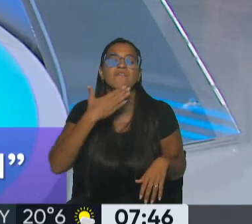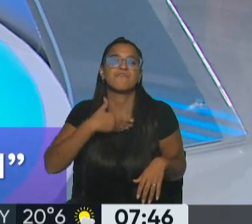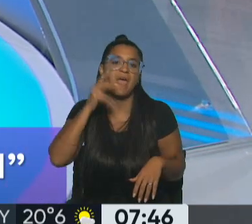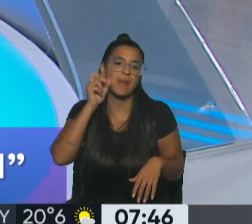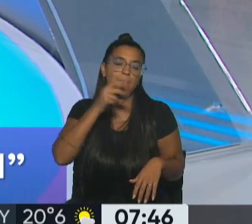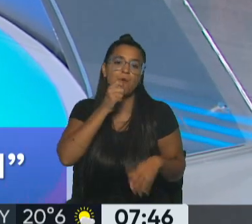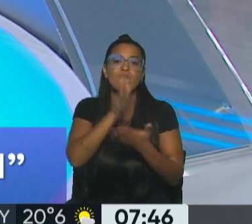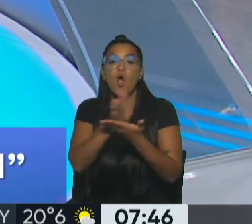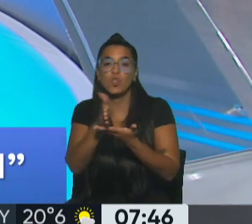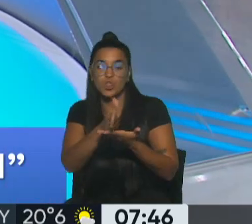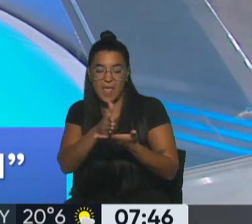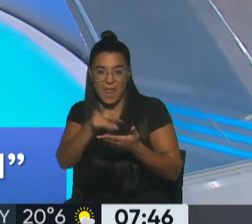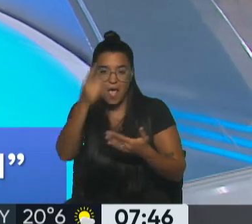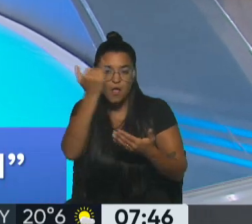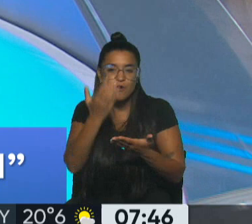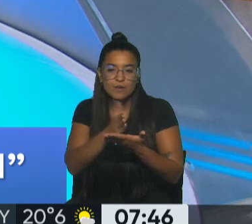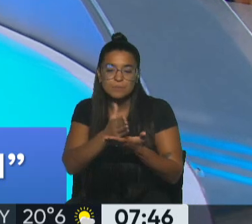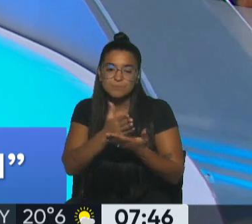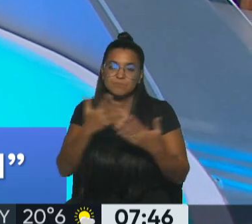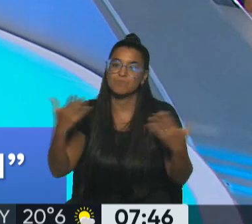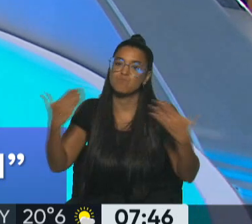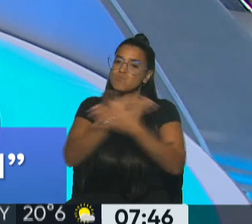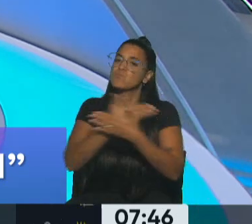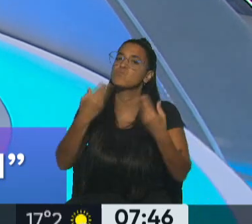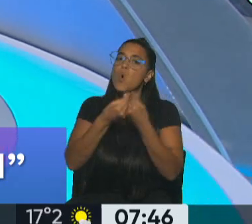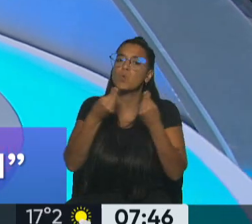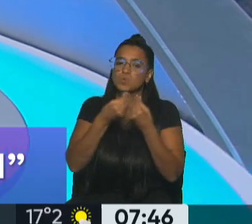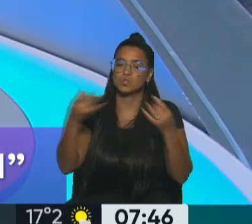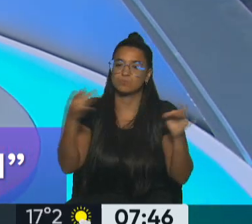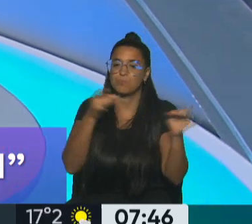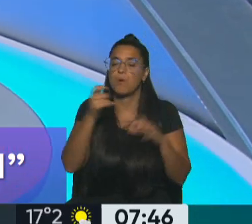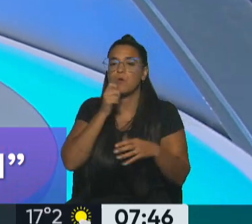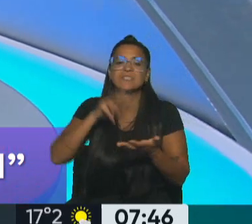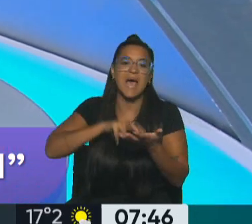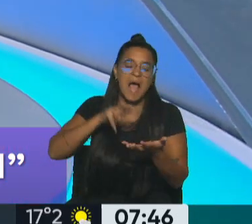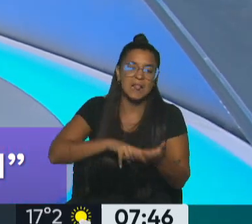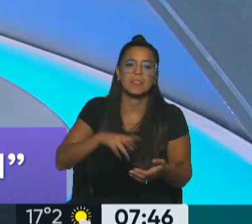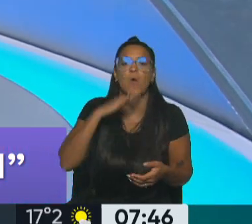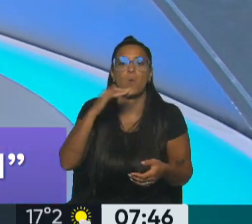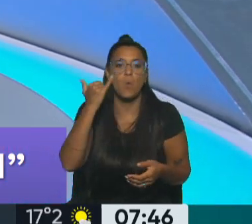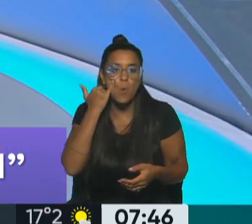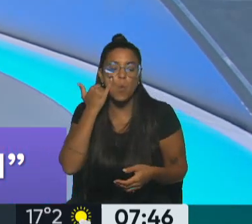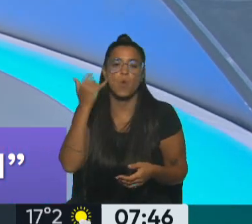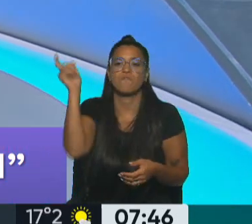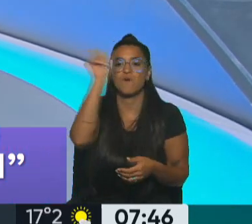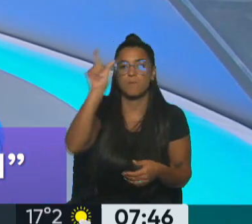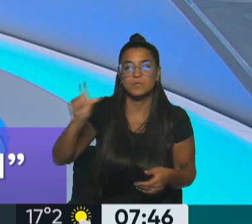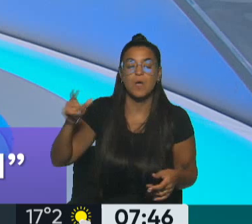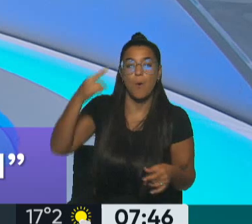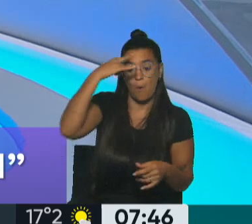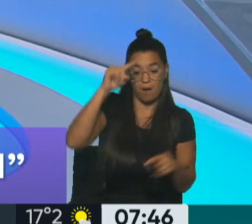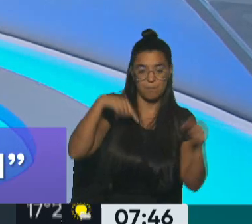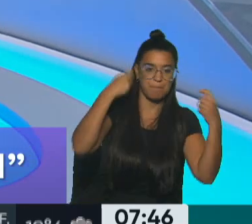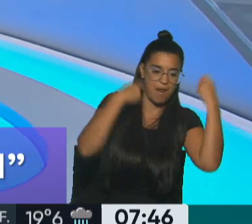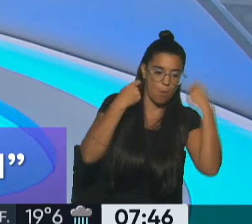ejemplo donde la hay fronteras muy permeables magalí hay por ejemplo en salta o en Jujuy o en formosa donde un día la vaquita está comiendo en